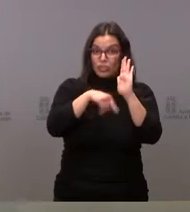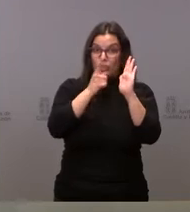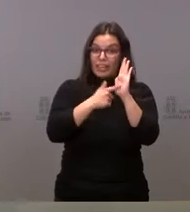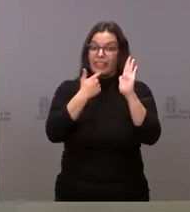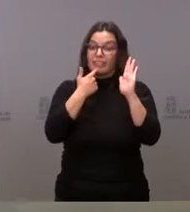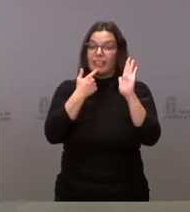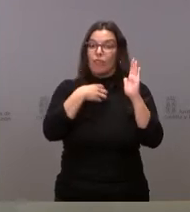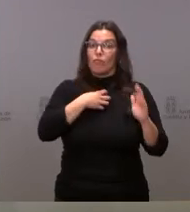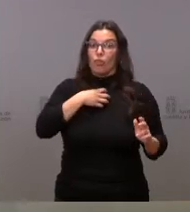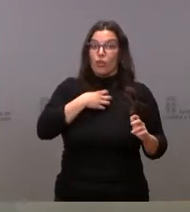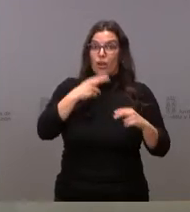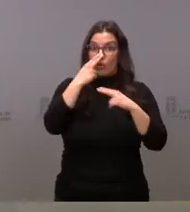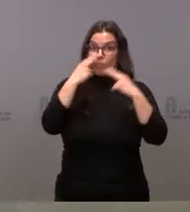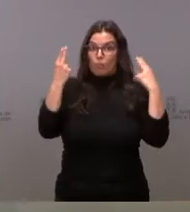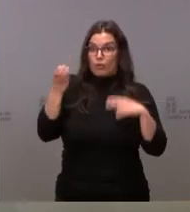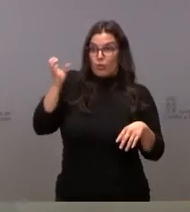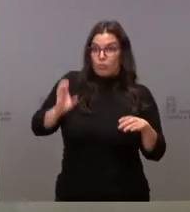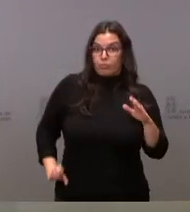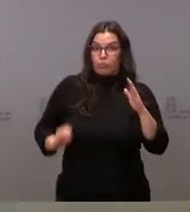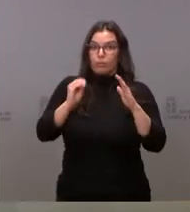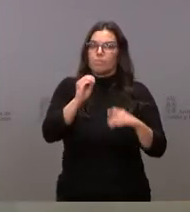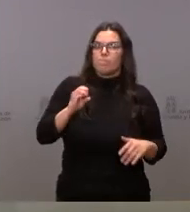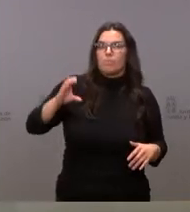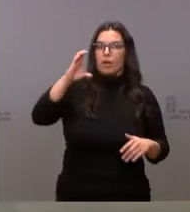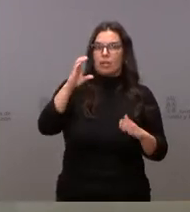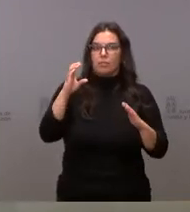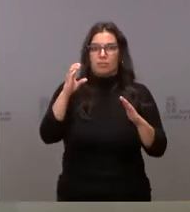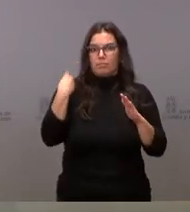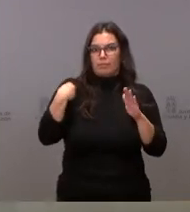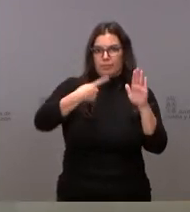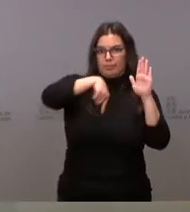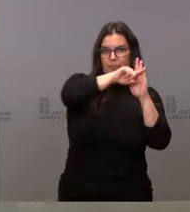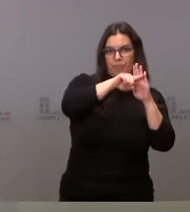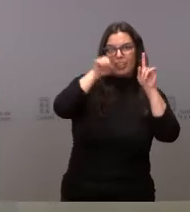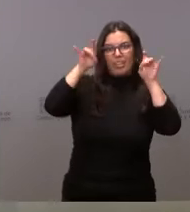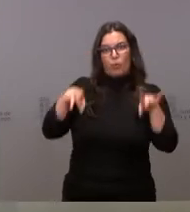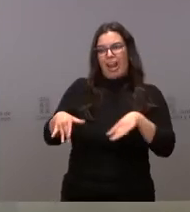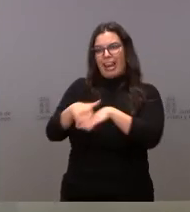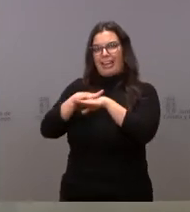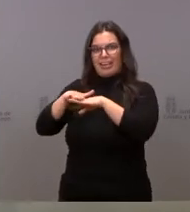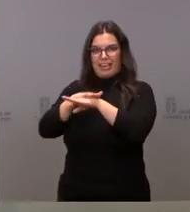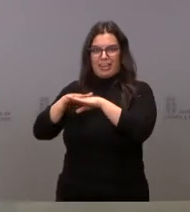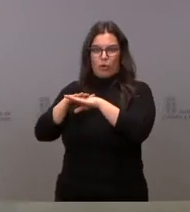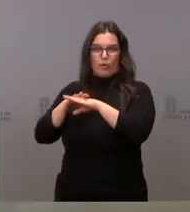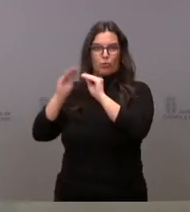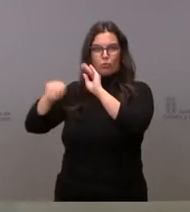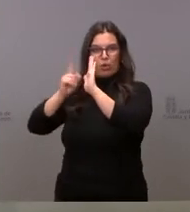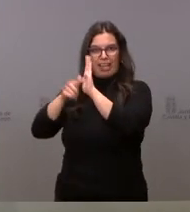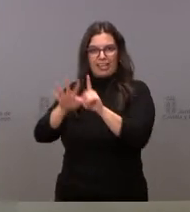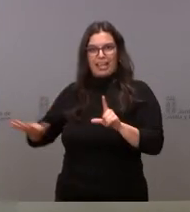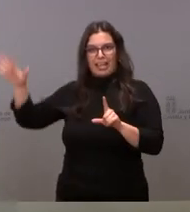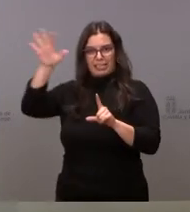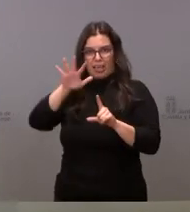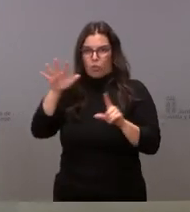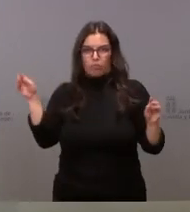públicos en la misma cuantía que establece la legislación básica del estado en su ley de presupuestos